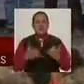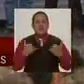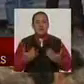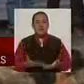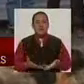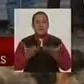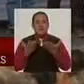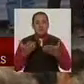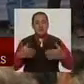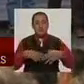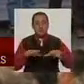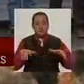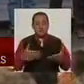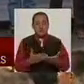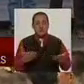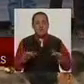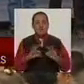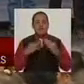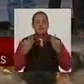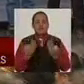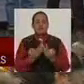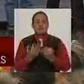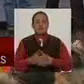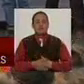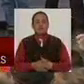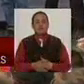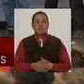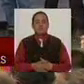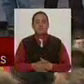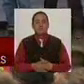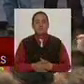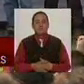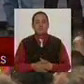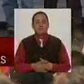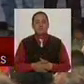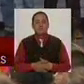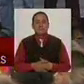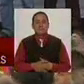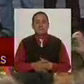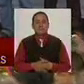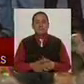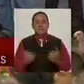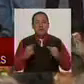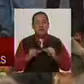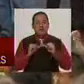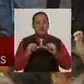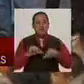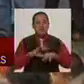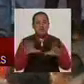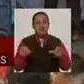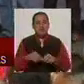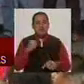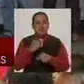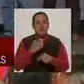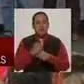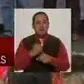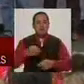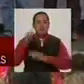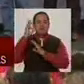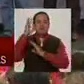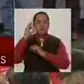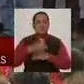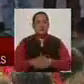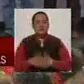entregar estos kits familiares y continúa el desarrollo de esta ceremonia